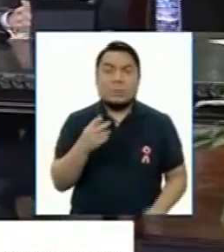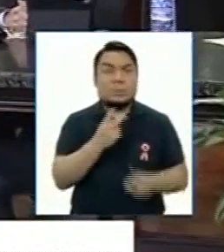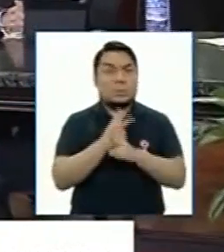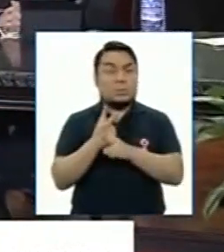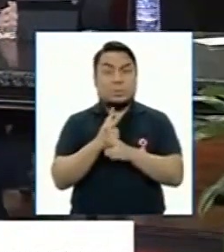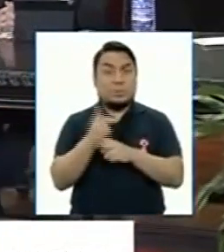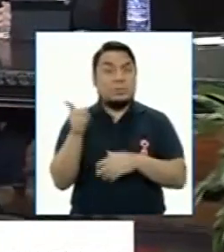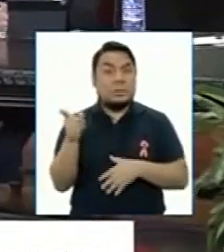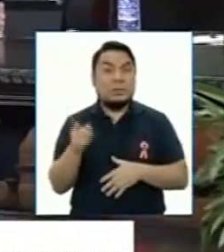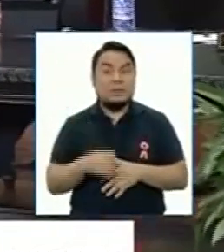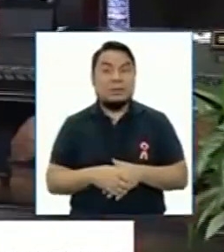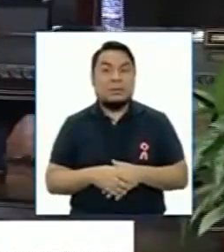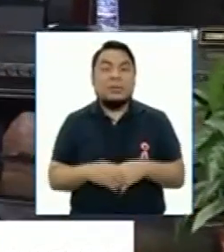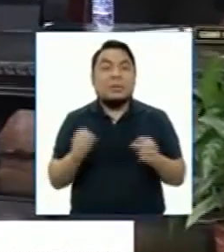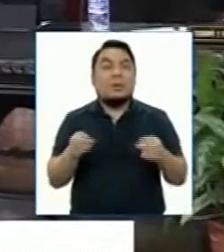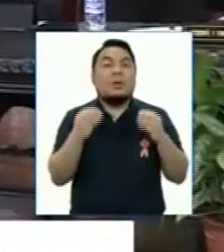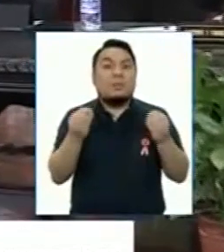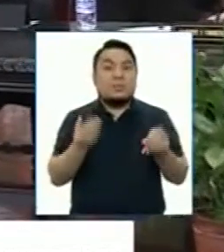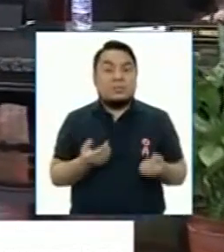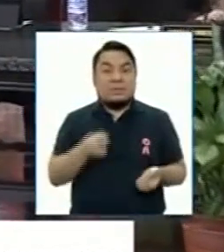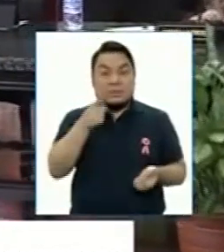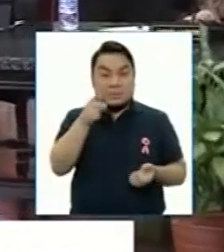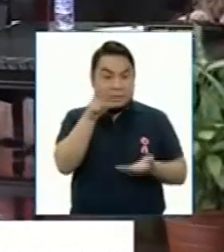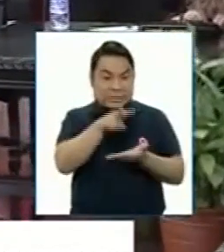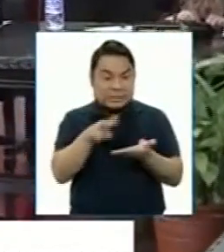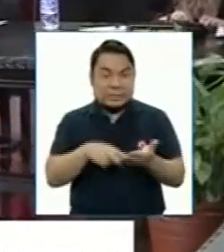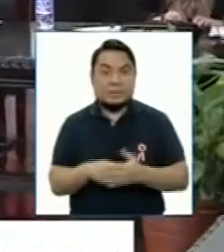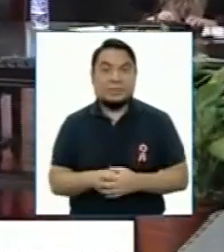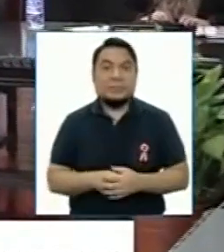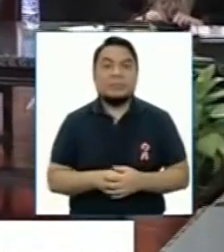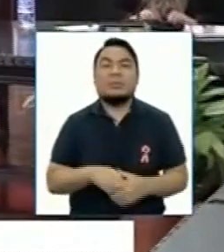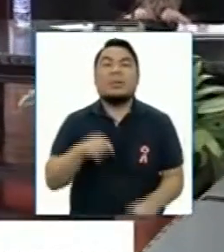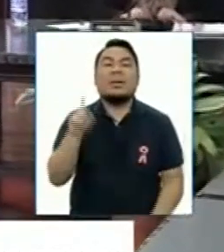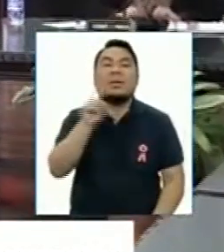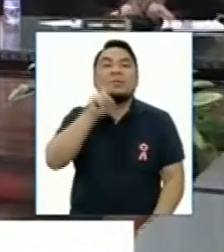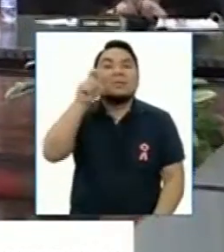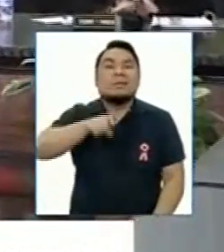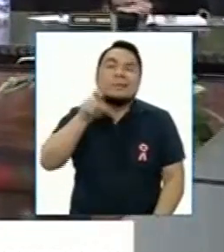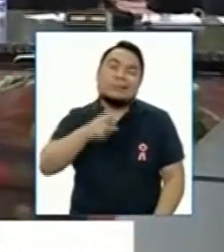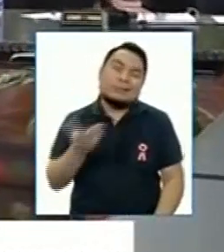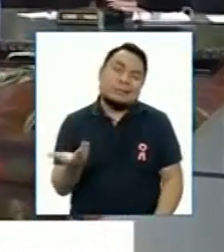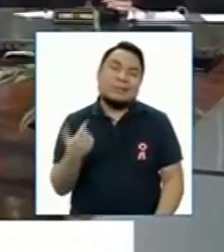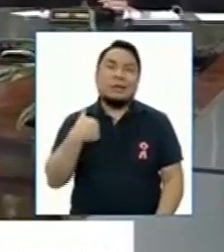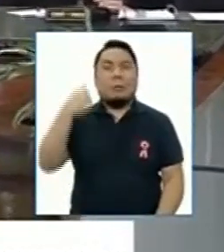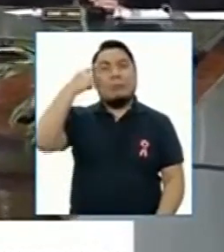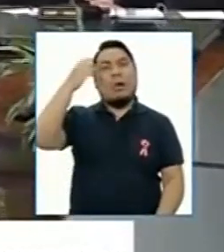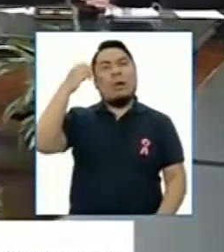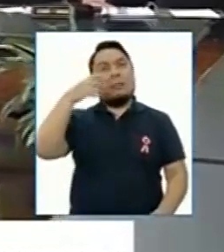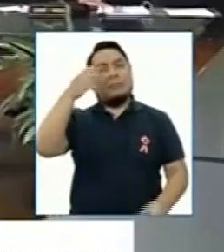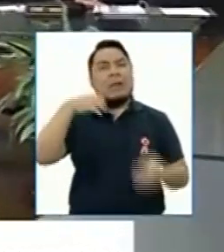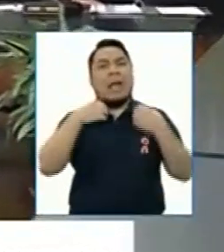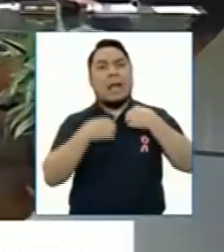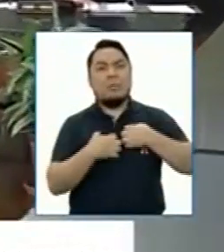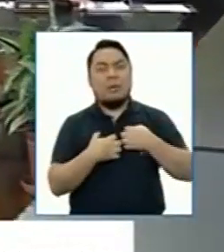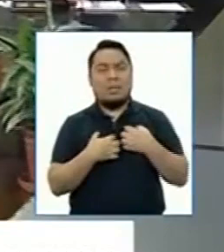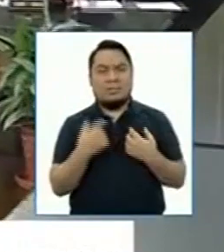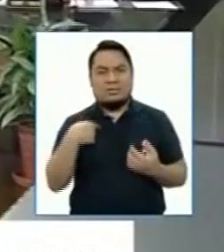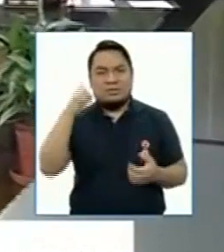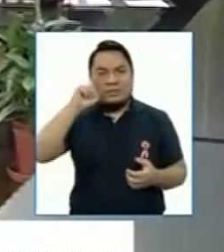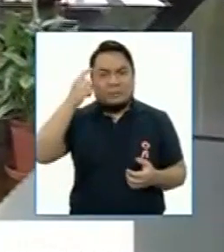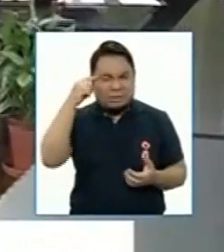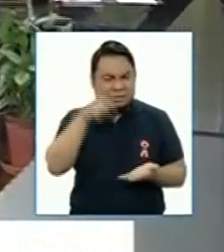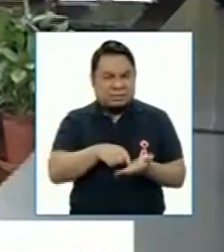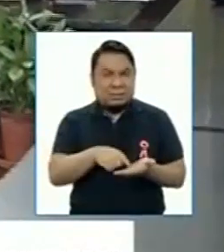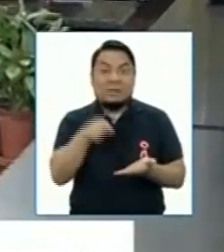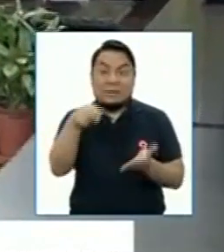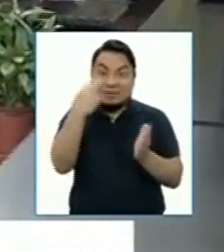política y nacional se ha complicado muchísimo especialmente en los últimos meses con la emergencia sanitaria y no hay que olvidar